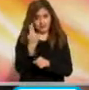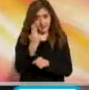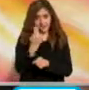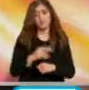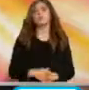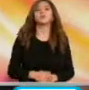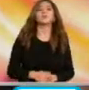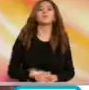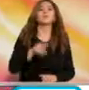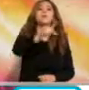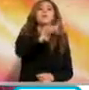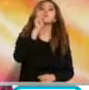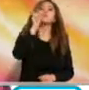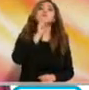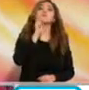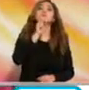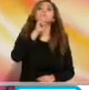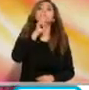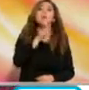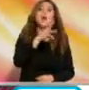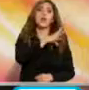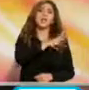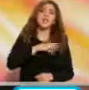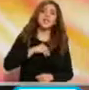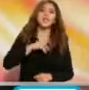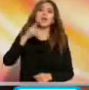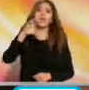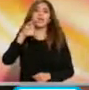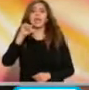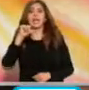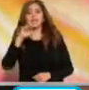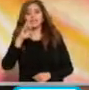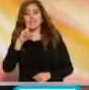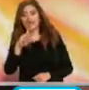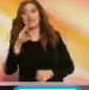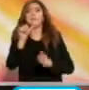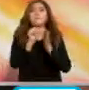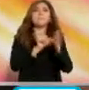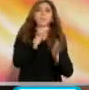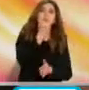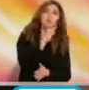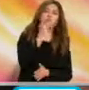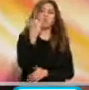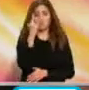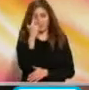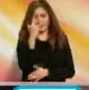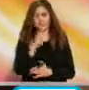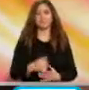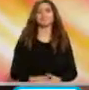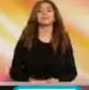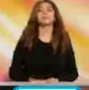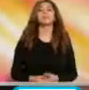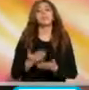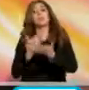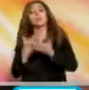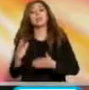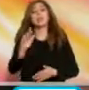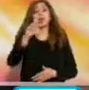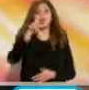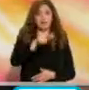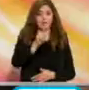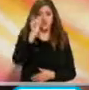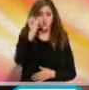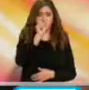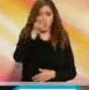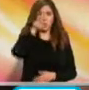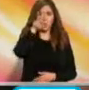tengan hijos de cáncer. O sea, En épocas de junio y julio. exactamente. Por ejemplo, el león, cuando vemos las películas y vemos un Que león,